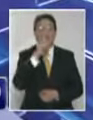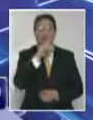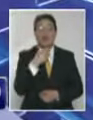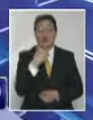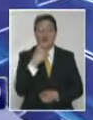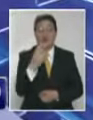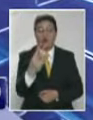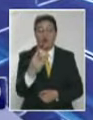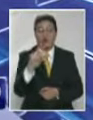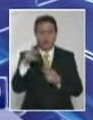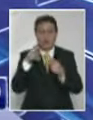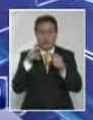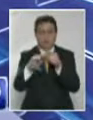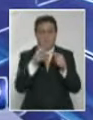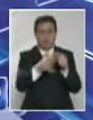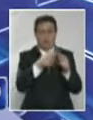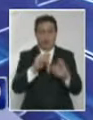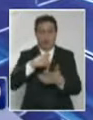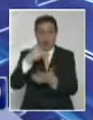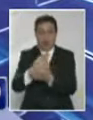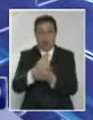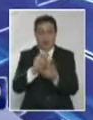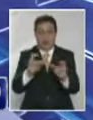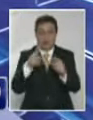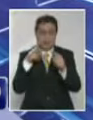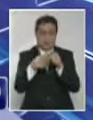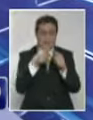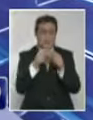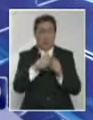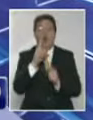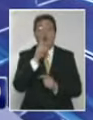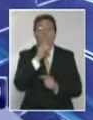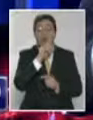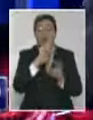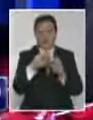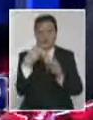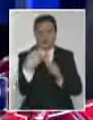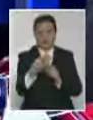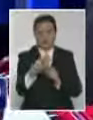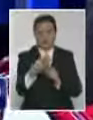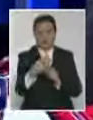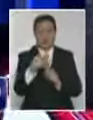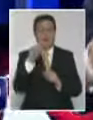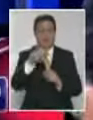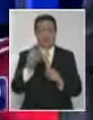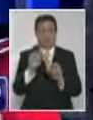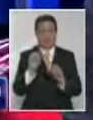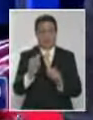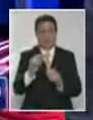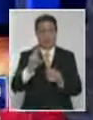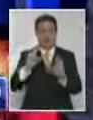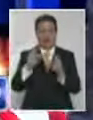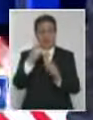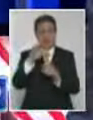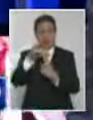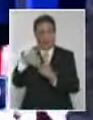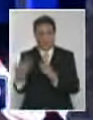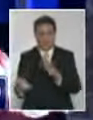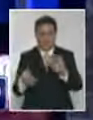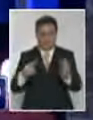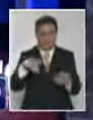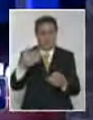todos los medios luego del golpe de Estado, ¿no? En efecto, lo que pasa es que las radios fueron cayendo de a poco. Primero la Corporación, después